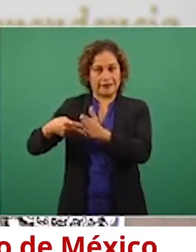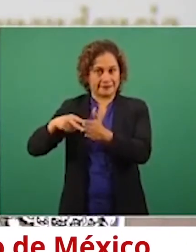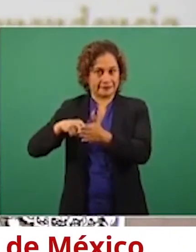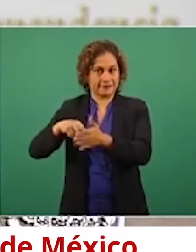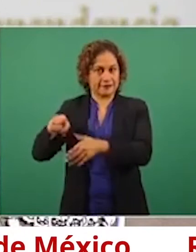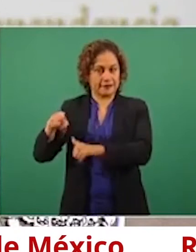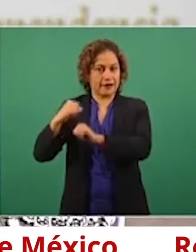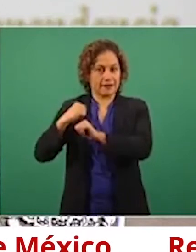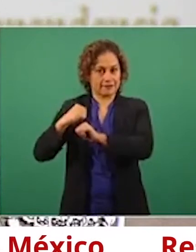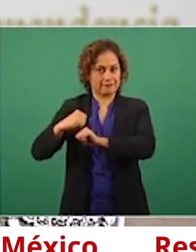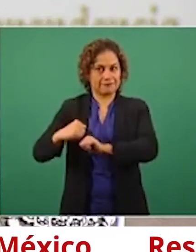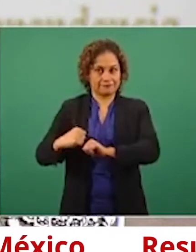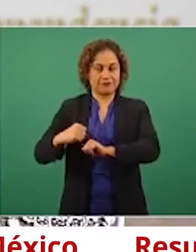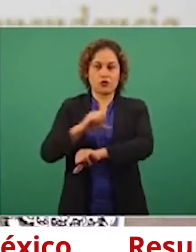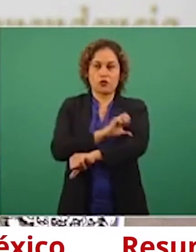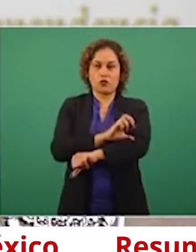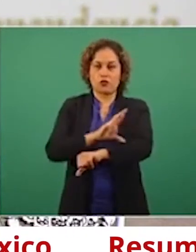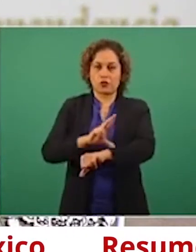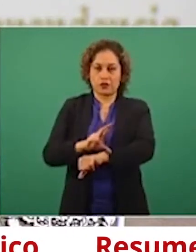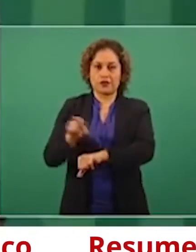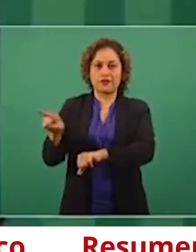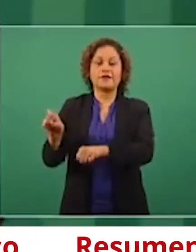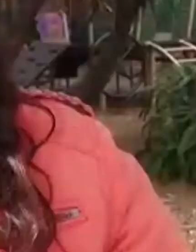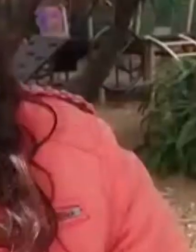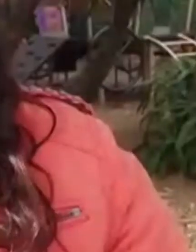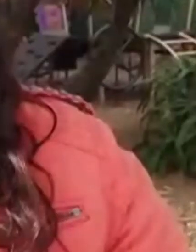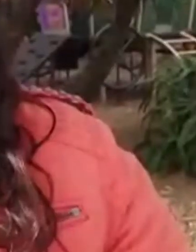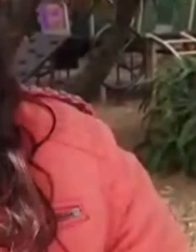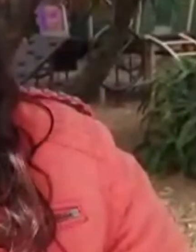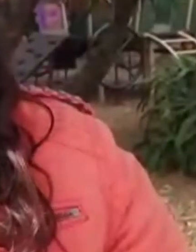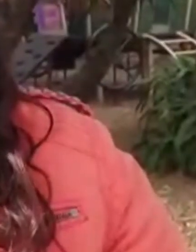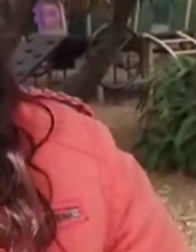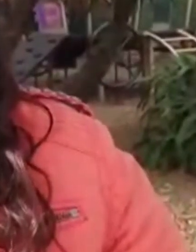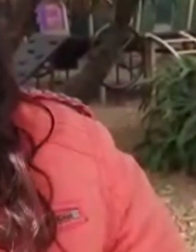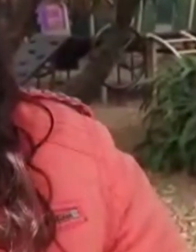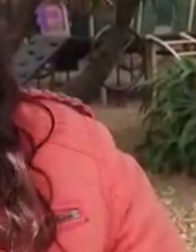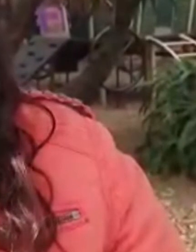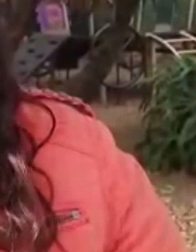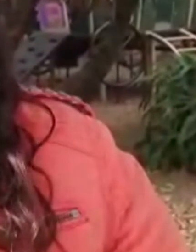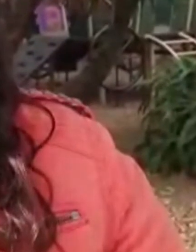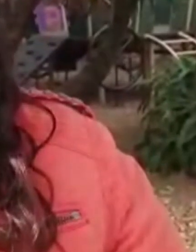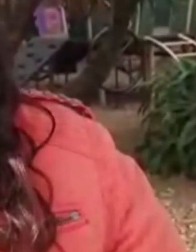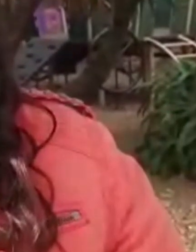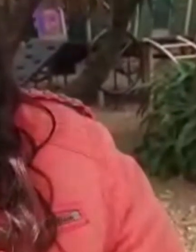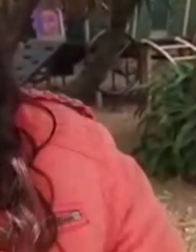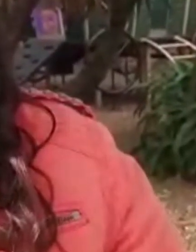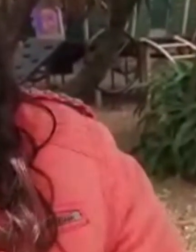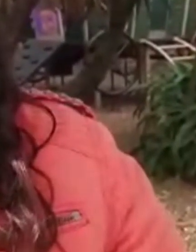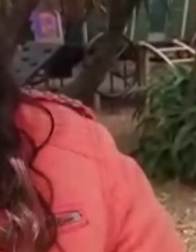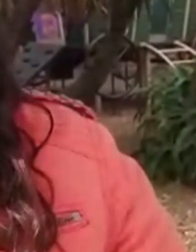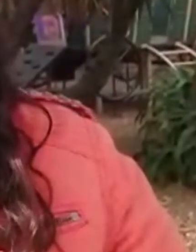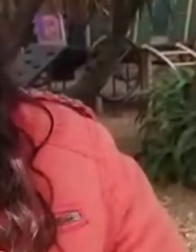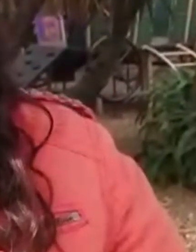transformación a pesar de la de la crisis sanitaria y también de la económica en otro tema el mandatario federal se refirió a la iniciativa